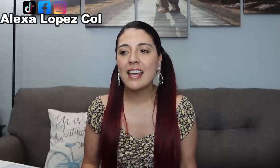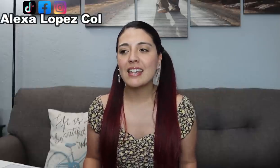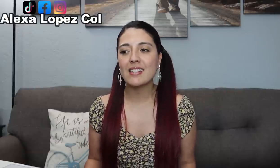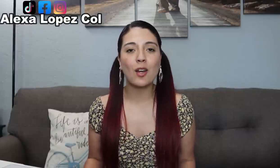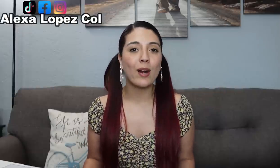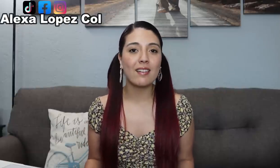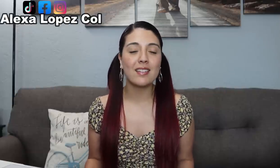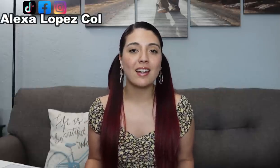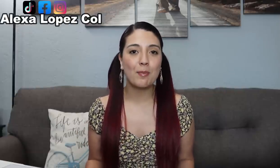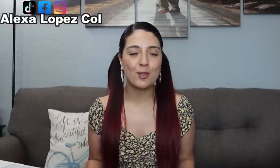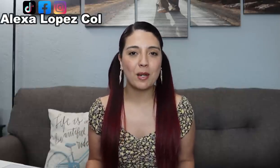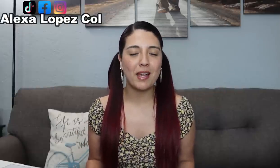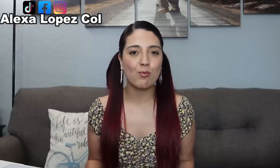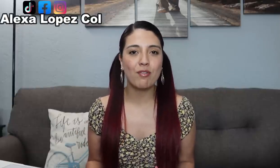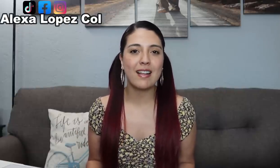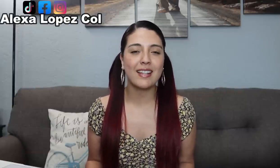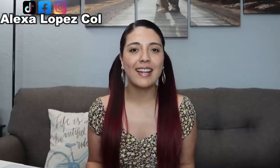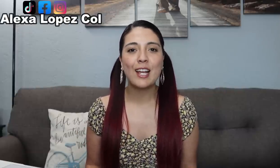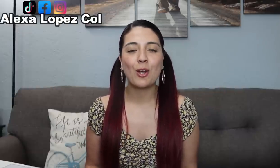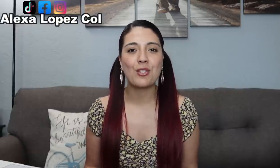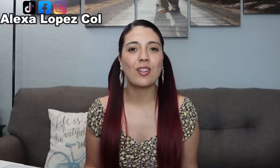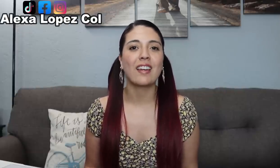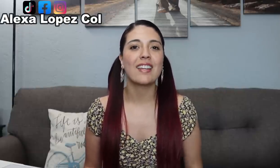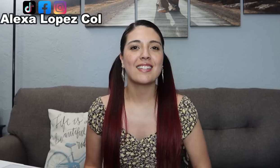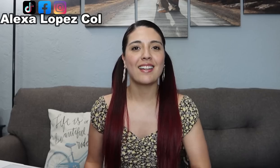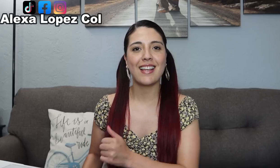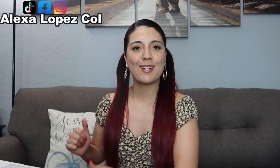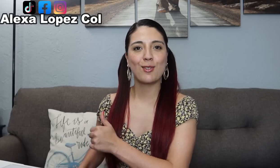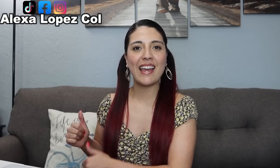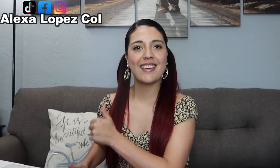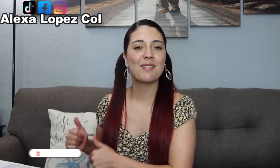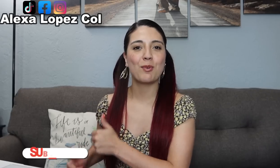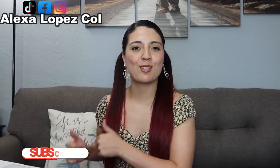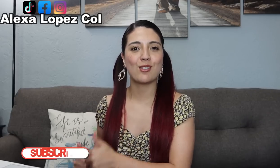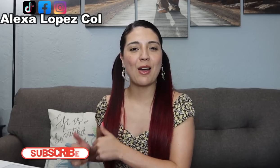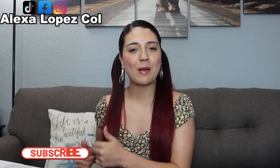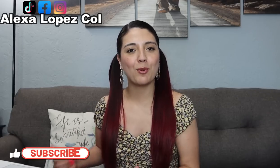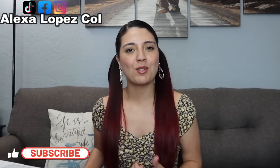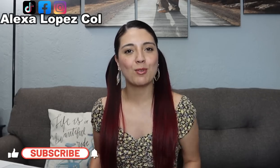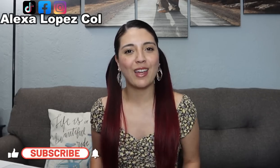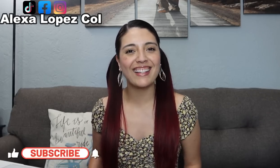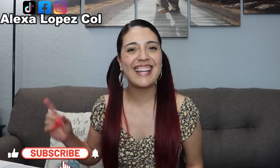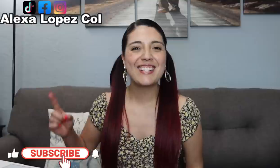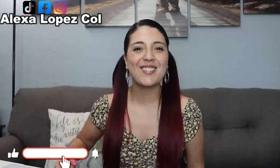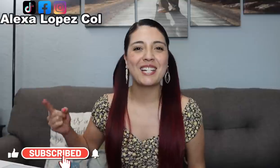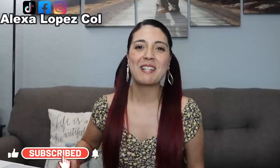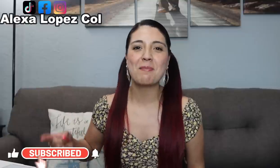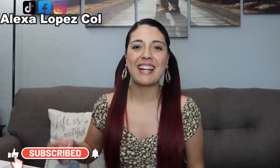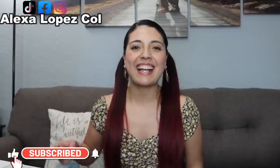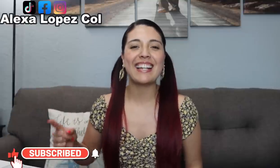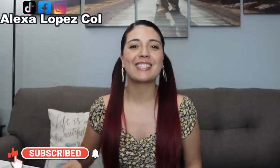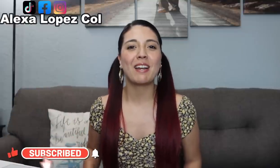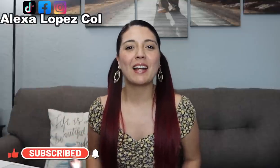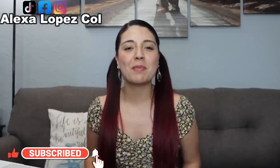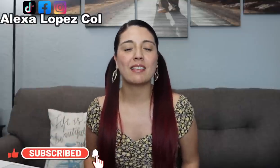importantes. Y recuerden que si quieren apoyarme es muy fácil. Lo único que tienen que hacer es dejar su like por estos lados, apóyenme ustedes. Suscríbanse a